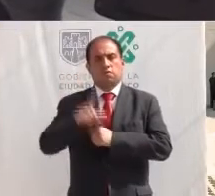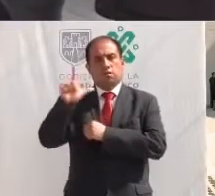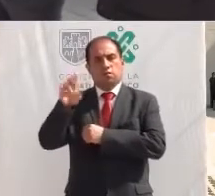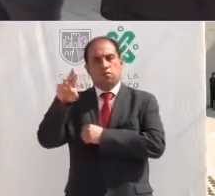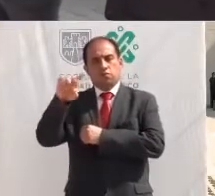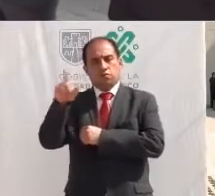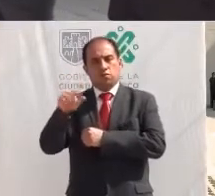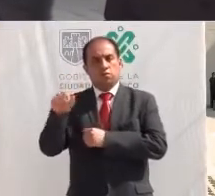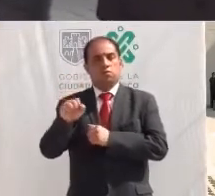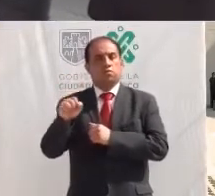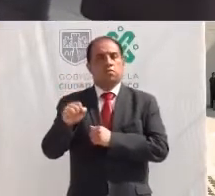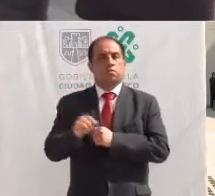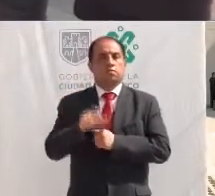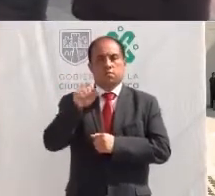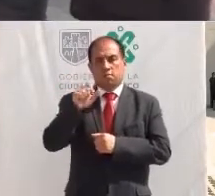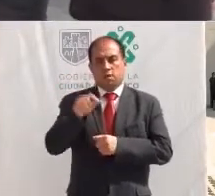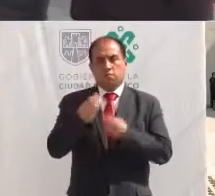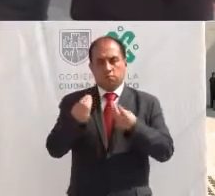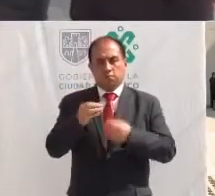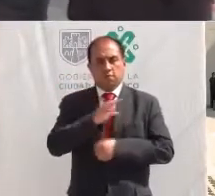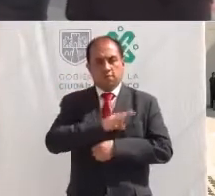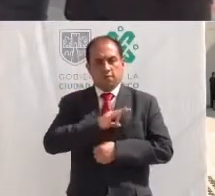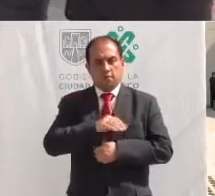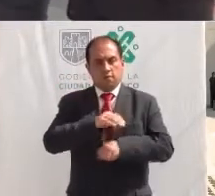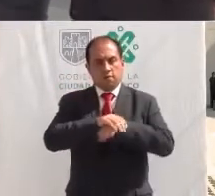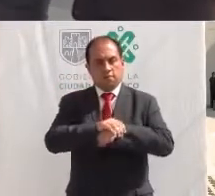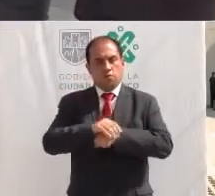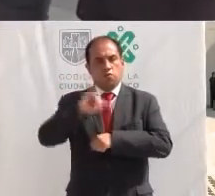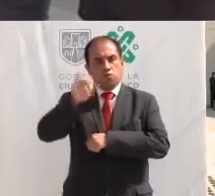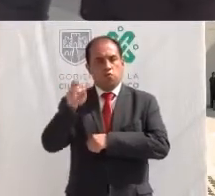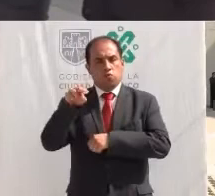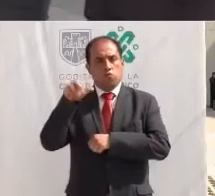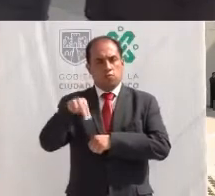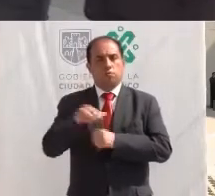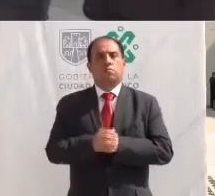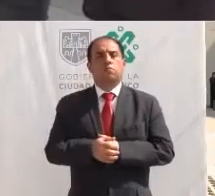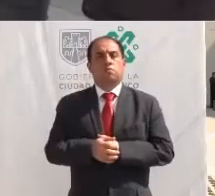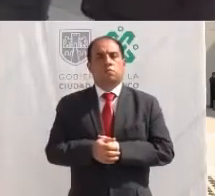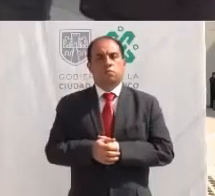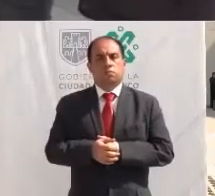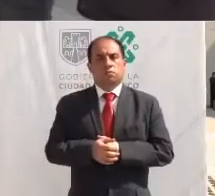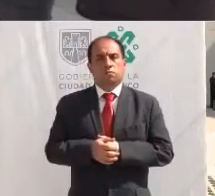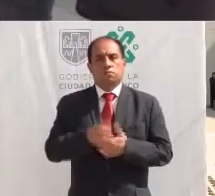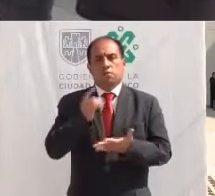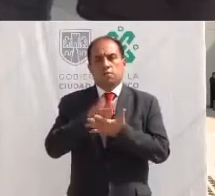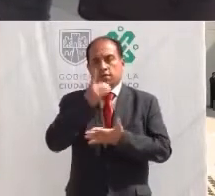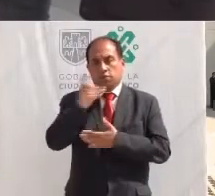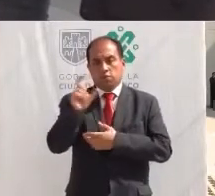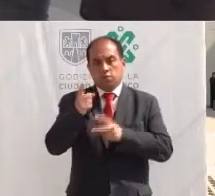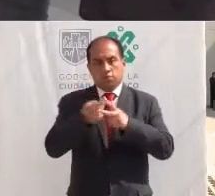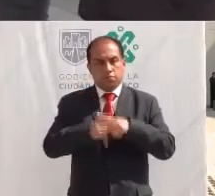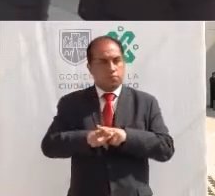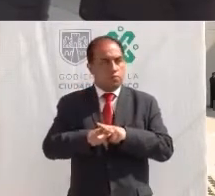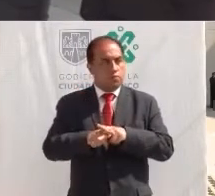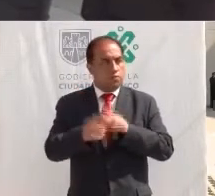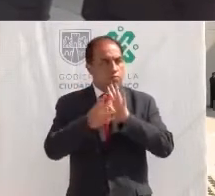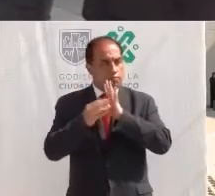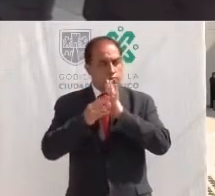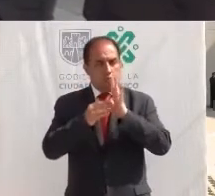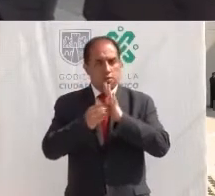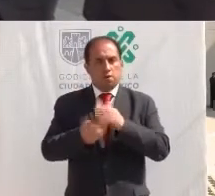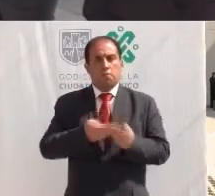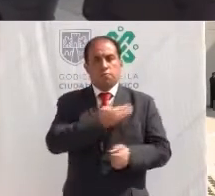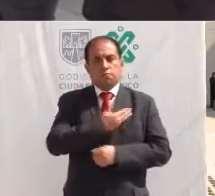diversas entidades del país a la ciudad de mexico 640 médicas médicos enfermeras y enfermeros de la institución a fin de